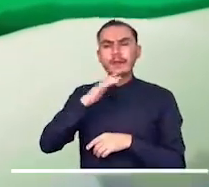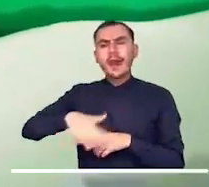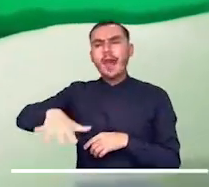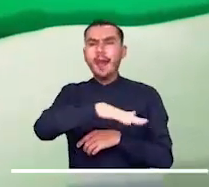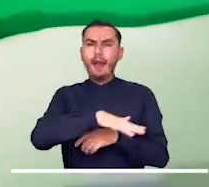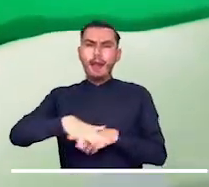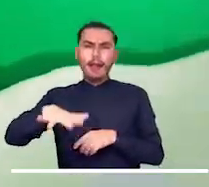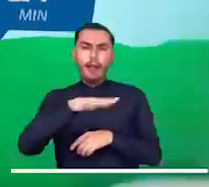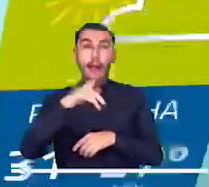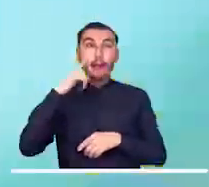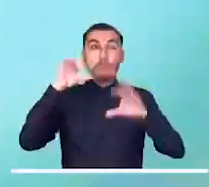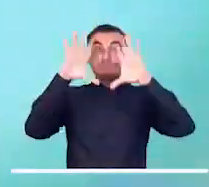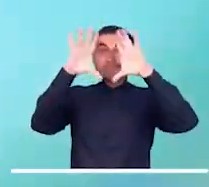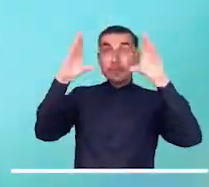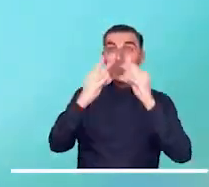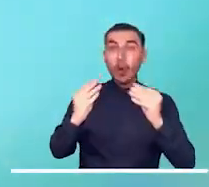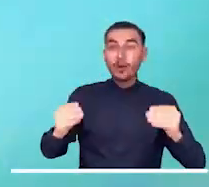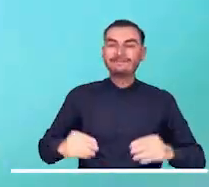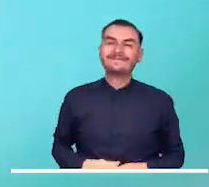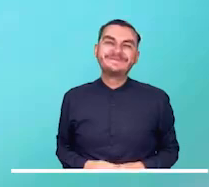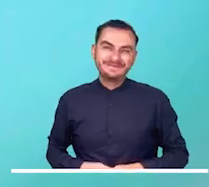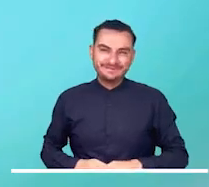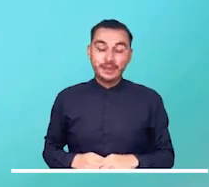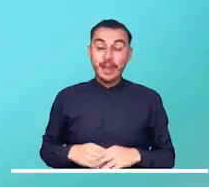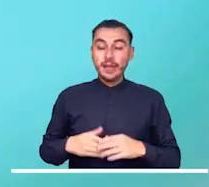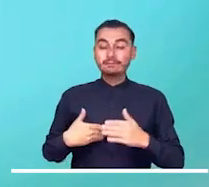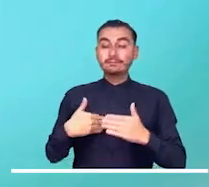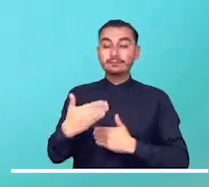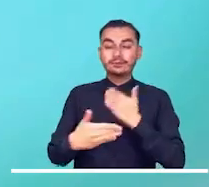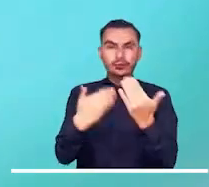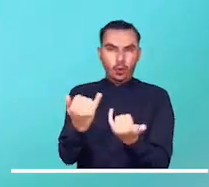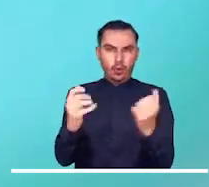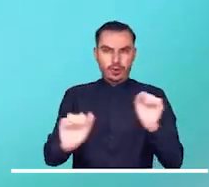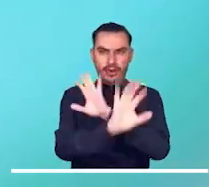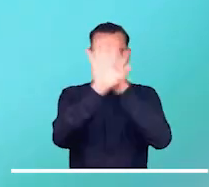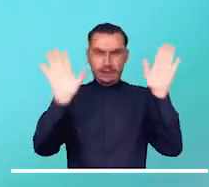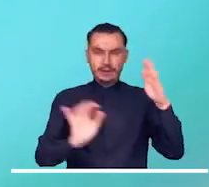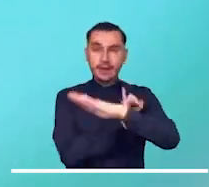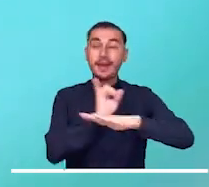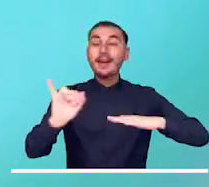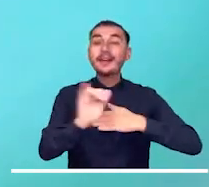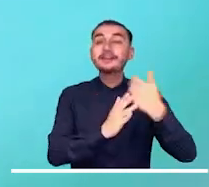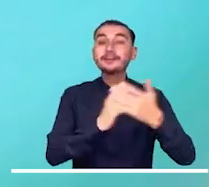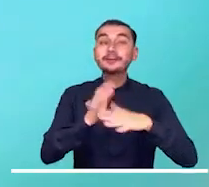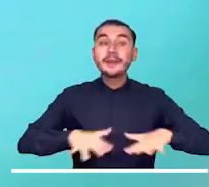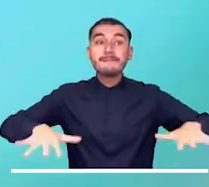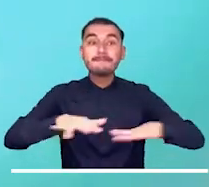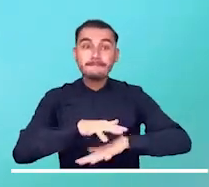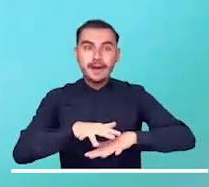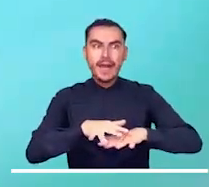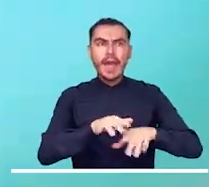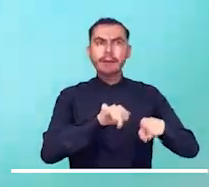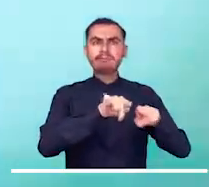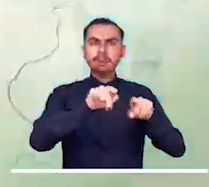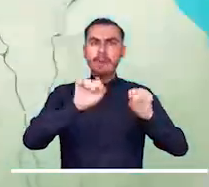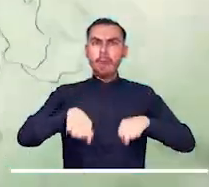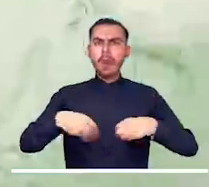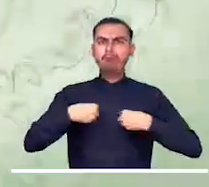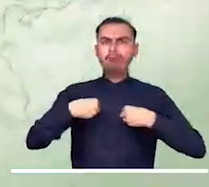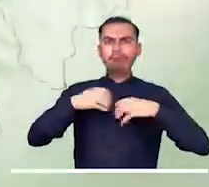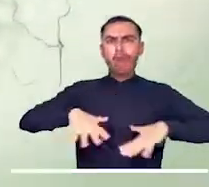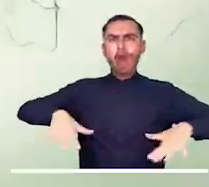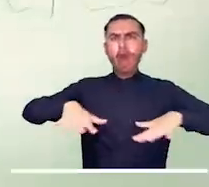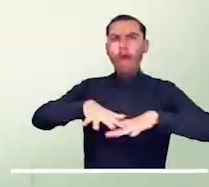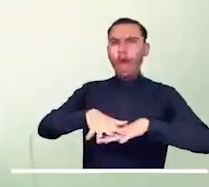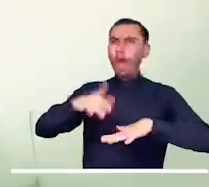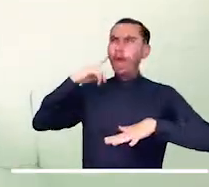Amanece en el archipiélago y los isleños podrán disfrutar de condiciones secas acompañadas de poca nubosidad.